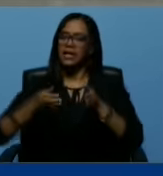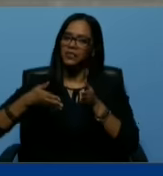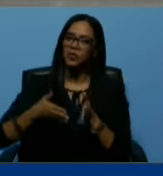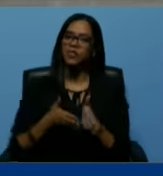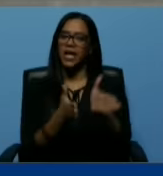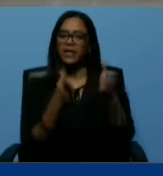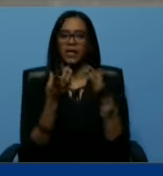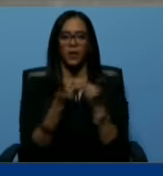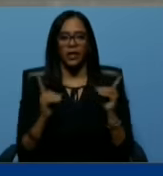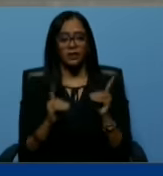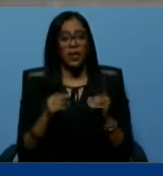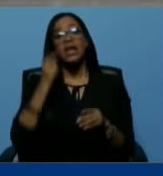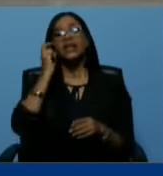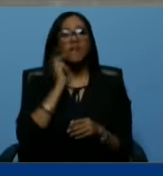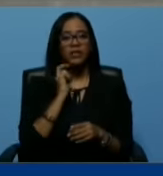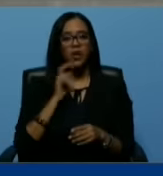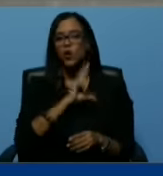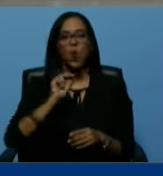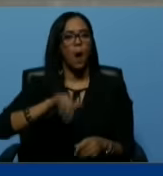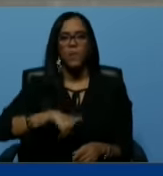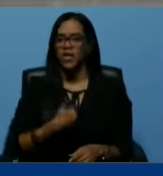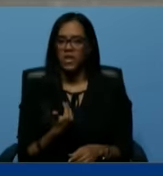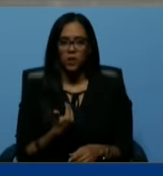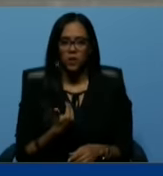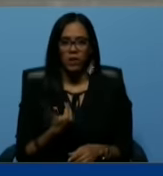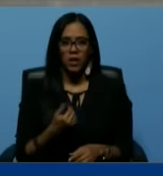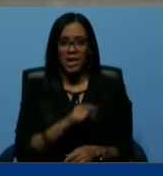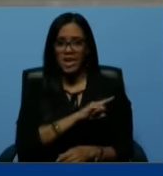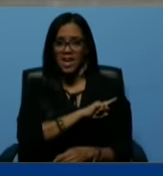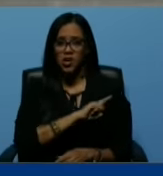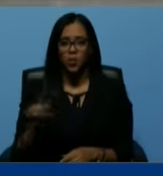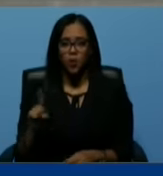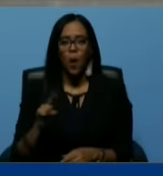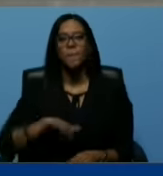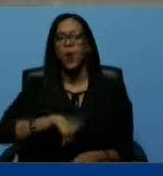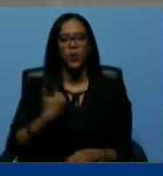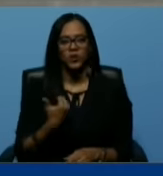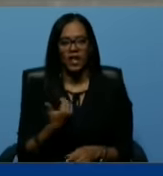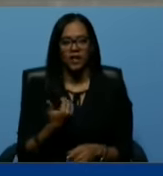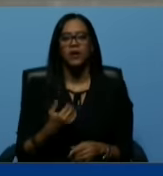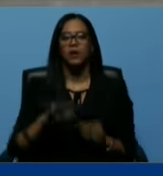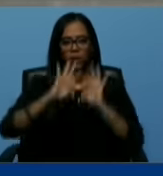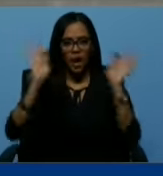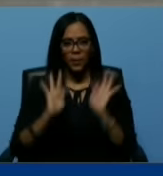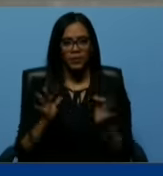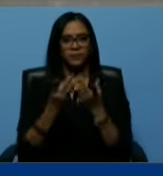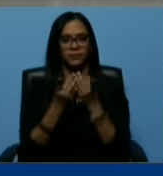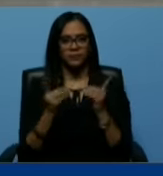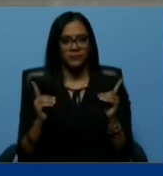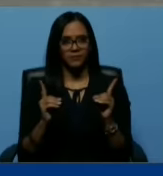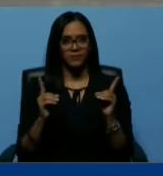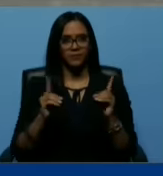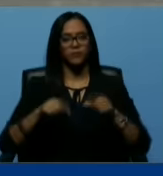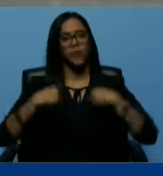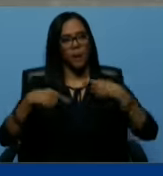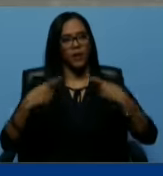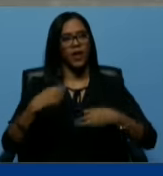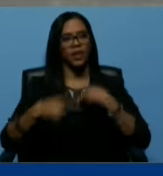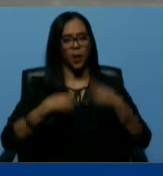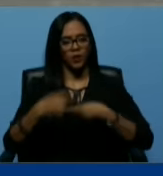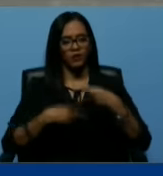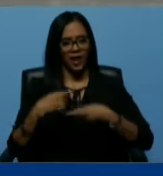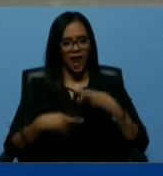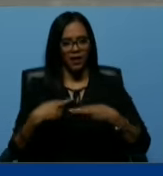democrática y el fascismo no ha podido ni podrá jamás con el modelo democrático, popular y